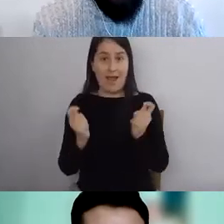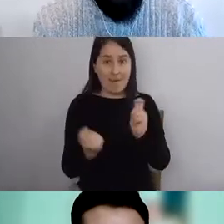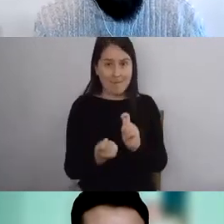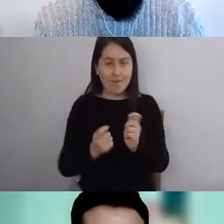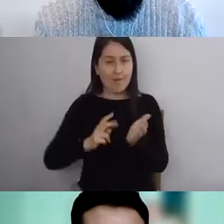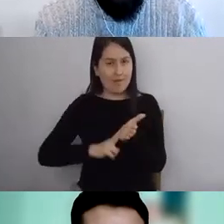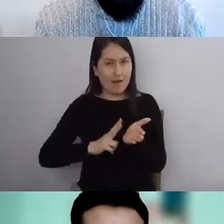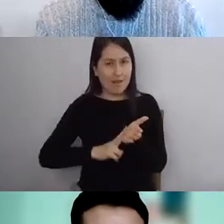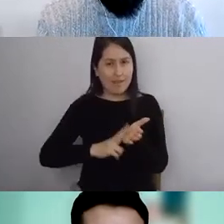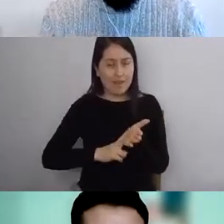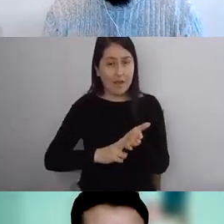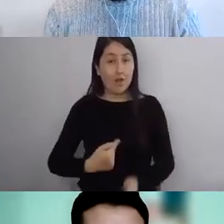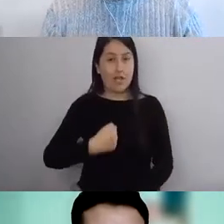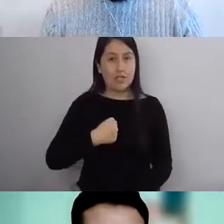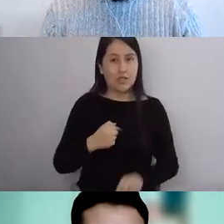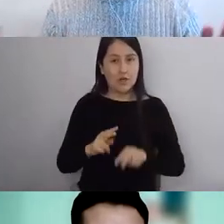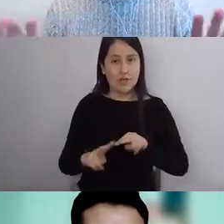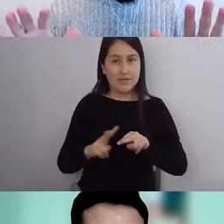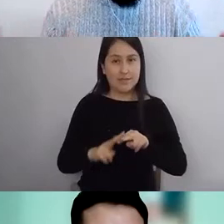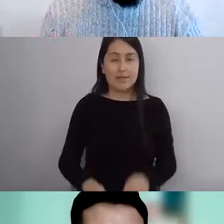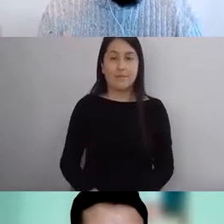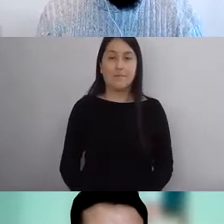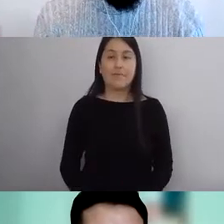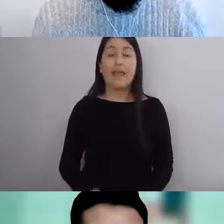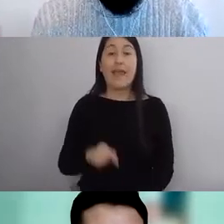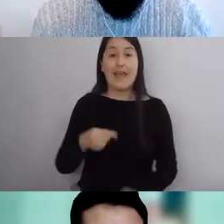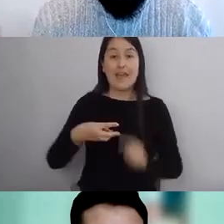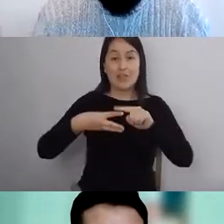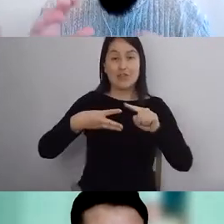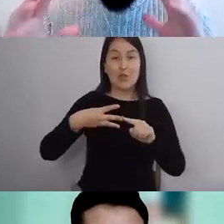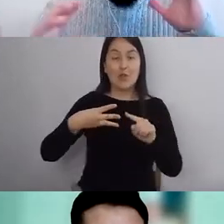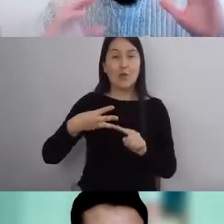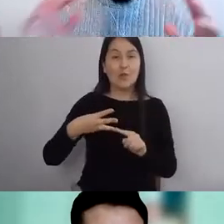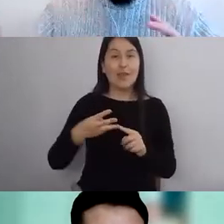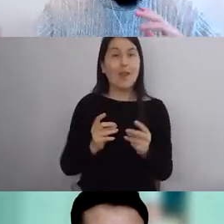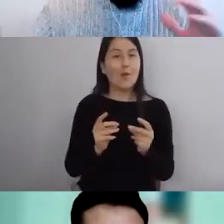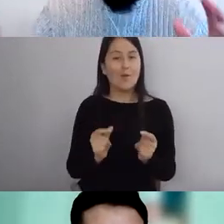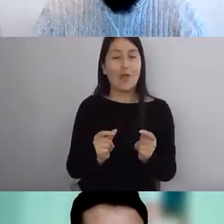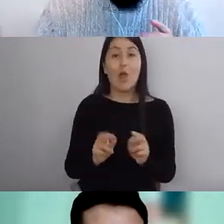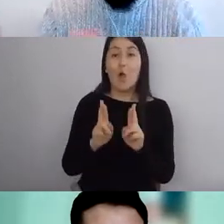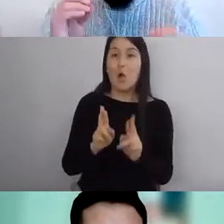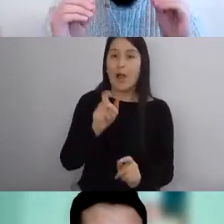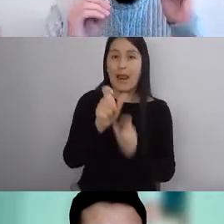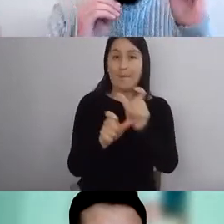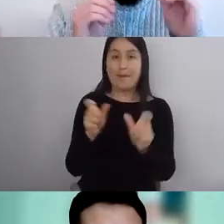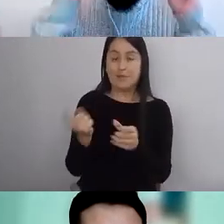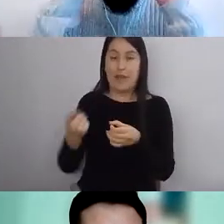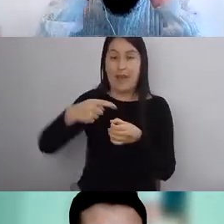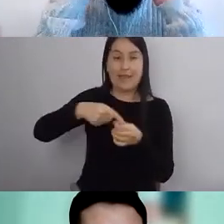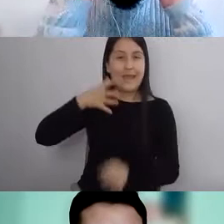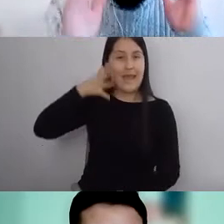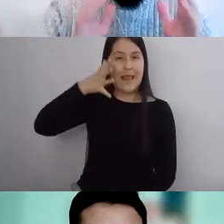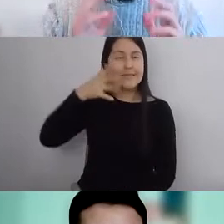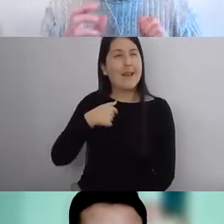hice. ¿Ya? Esos son los tres componentes de las competencias. Espero que todas las personas que están acá en la charla ya vayan pensando,